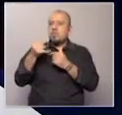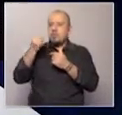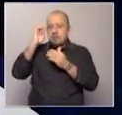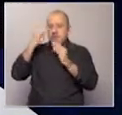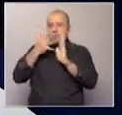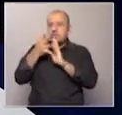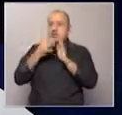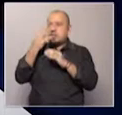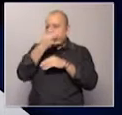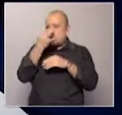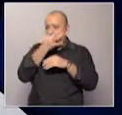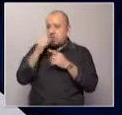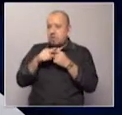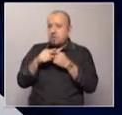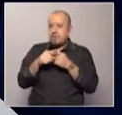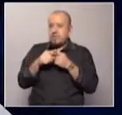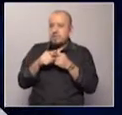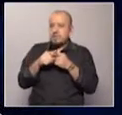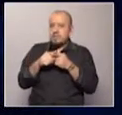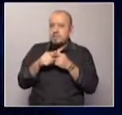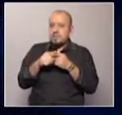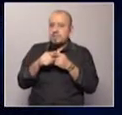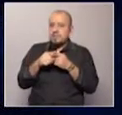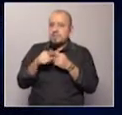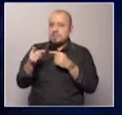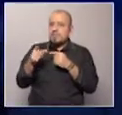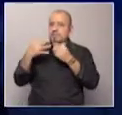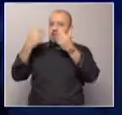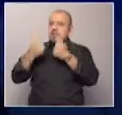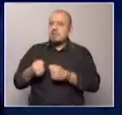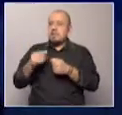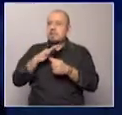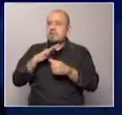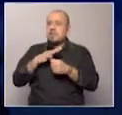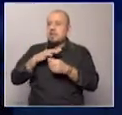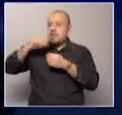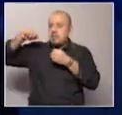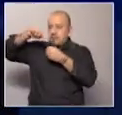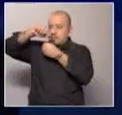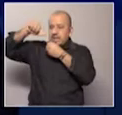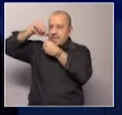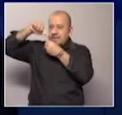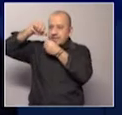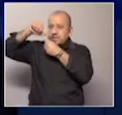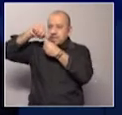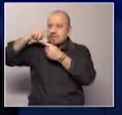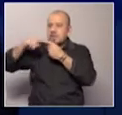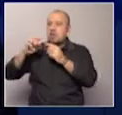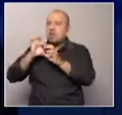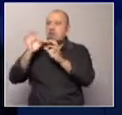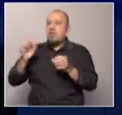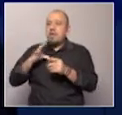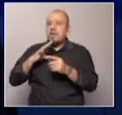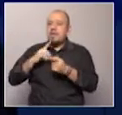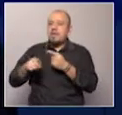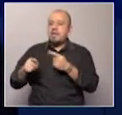mitad de las personas que llegan a la la cárcel han consumido pasta base por ejemplo o hay una incidencia altísima más de